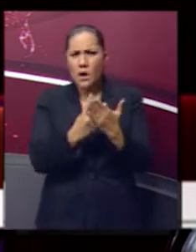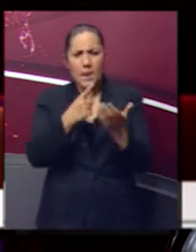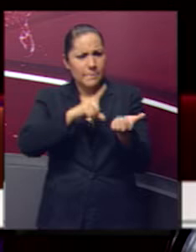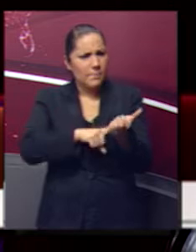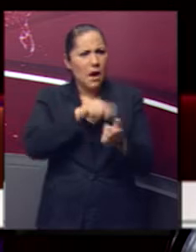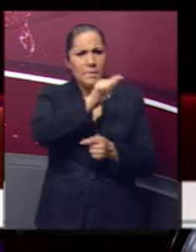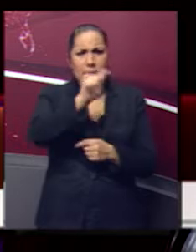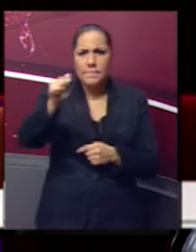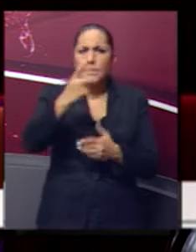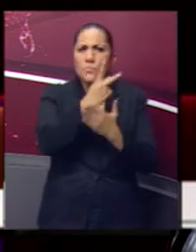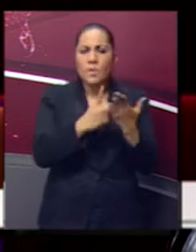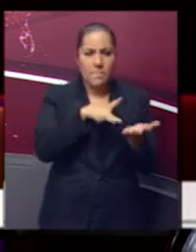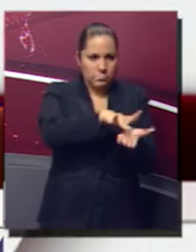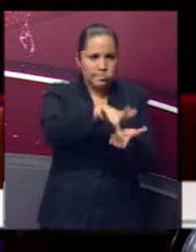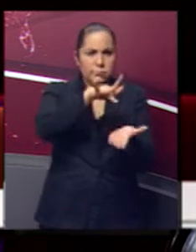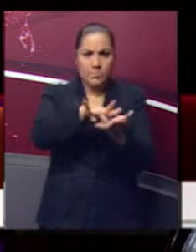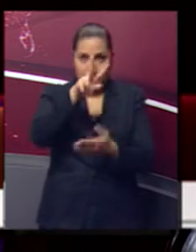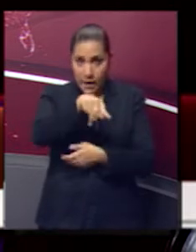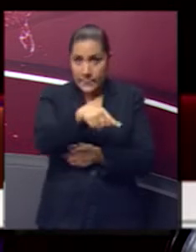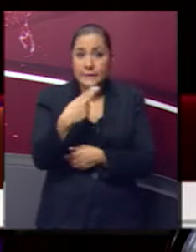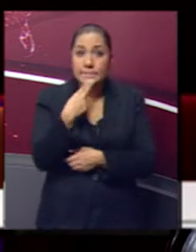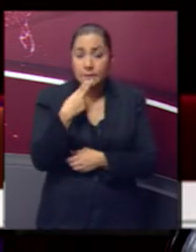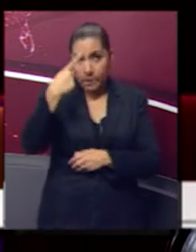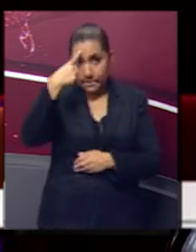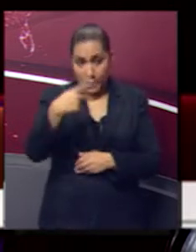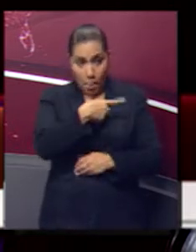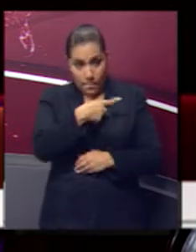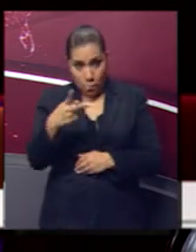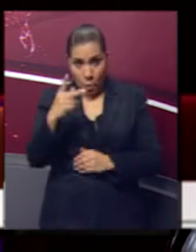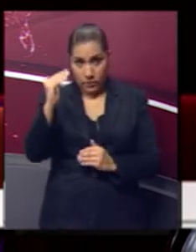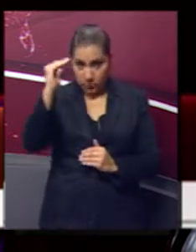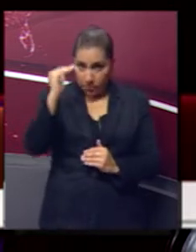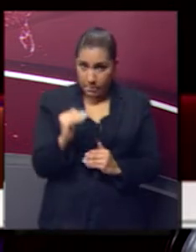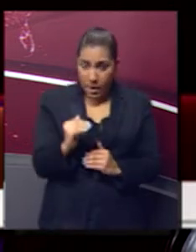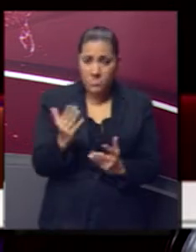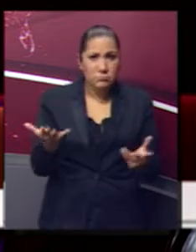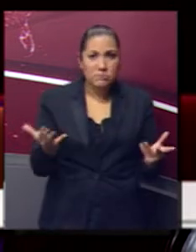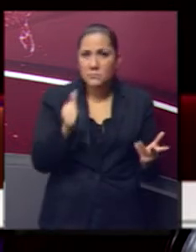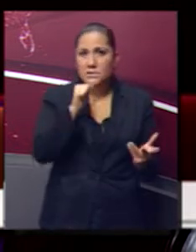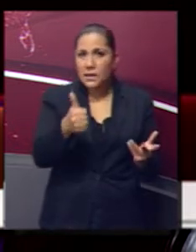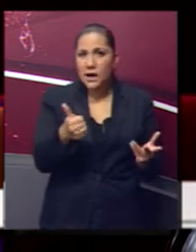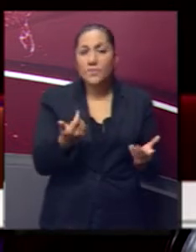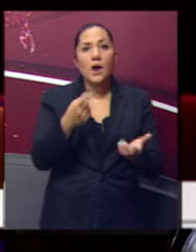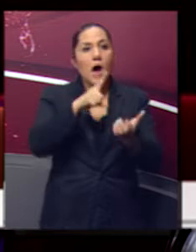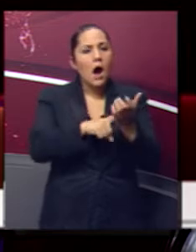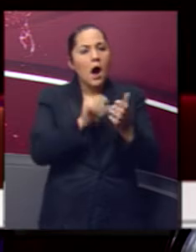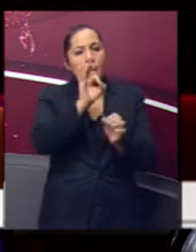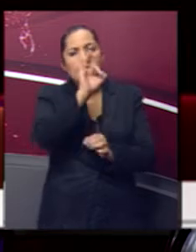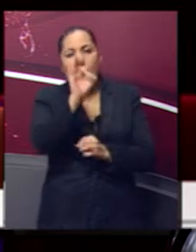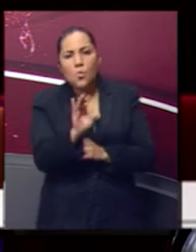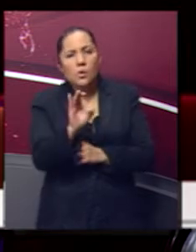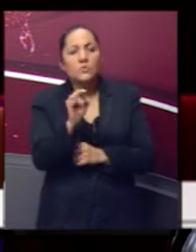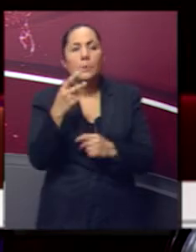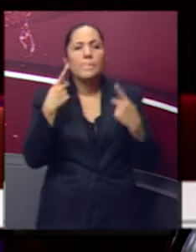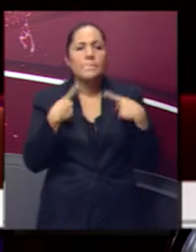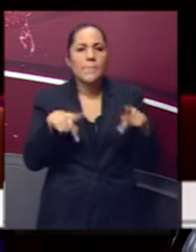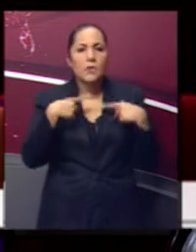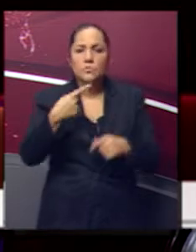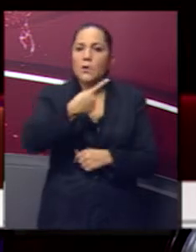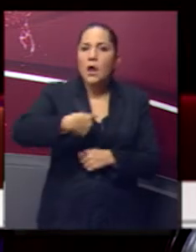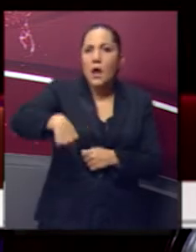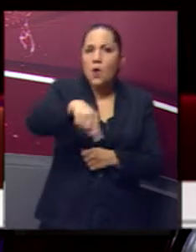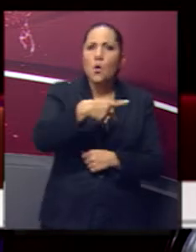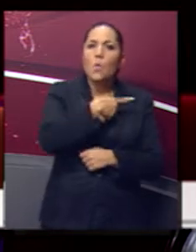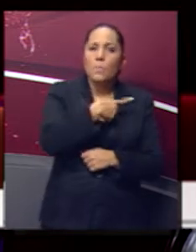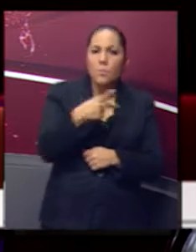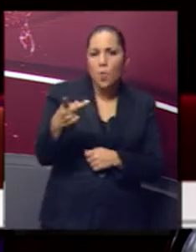que no sirven para paliar la pobreza. Y no hemos modificado en una centésima el porcentaje de personas que han logrado salir